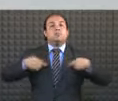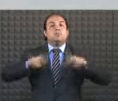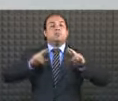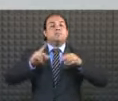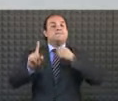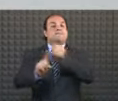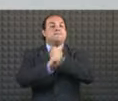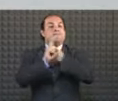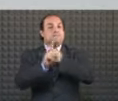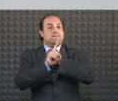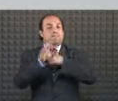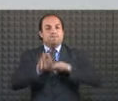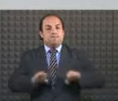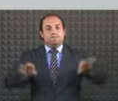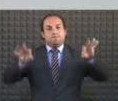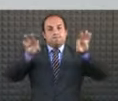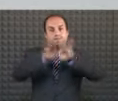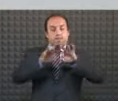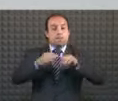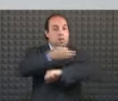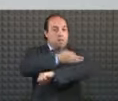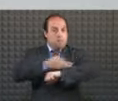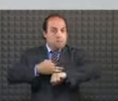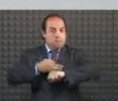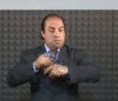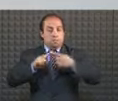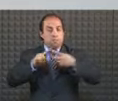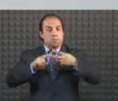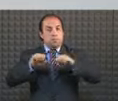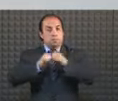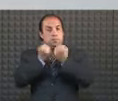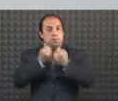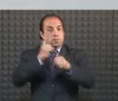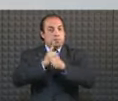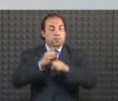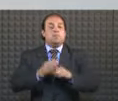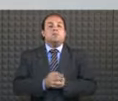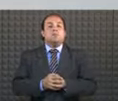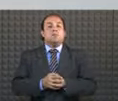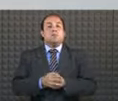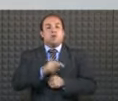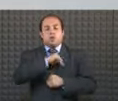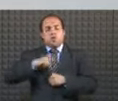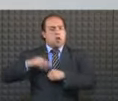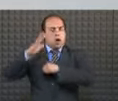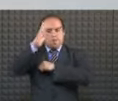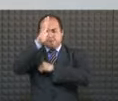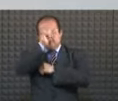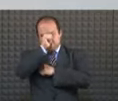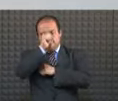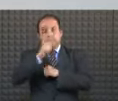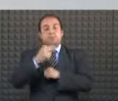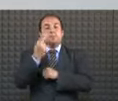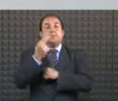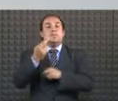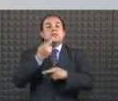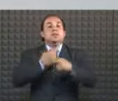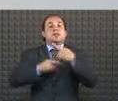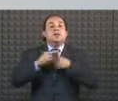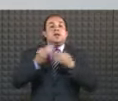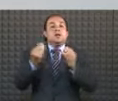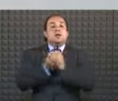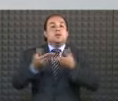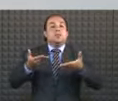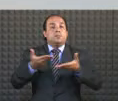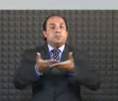un problema muy importante en las familias y en la sociedad. Y por eso estamos totalmente de acuerdo en que debe regresarse a clases.